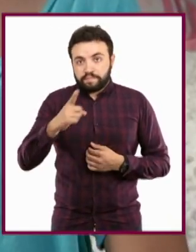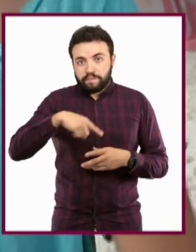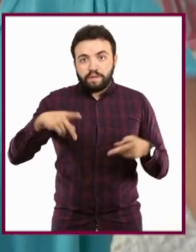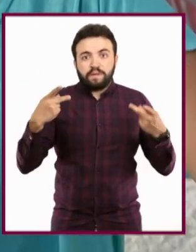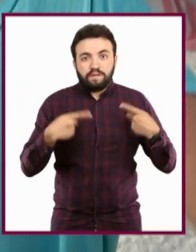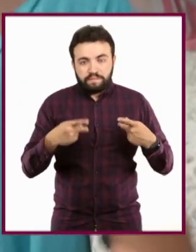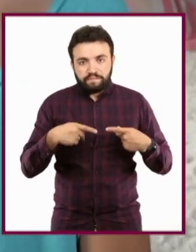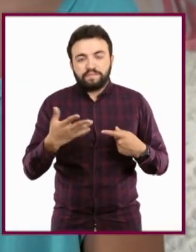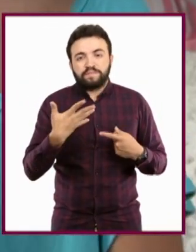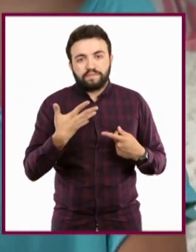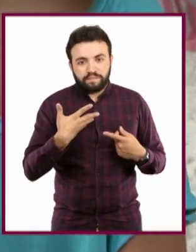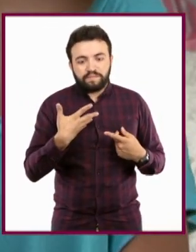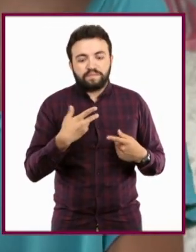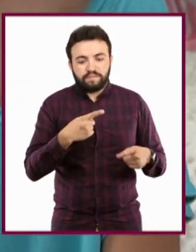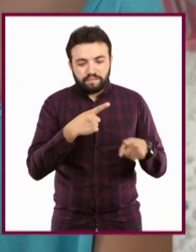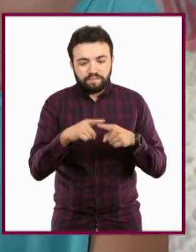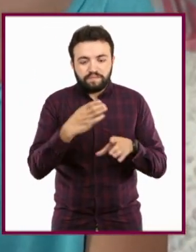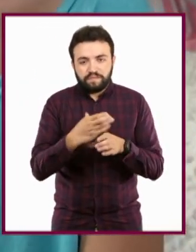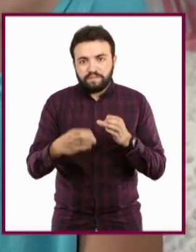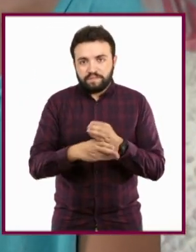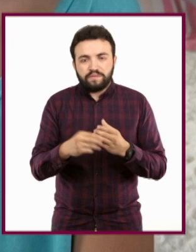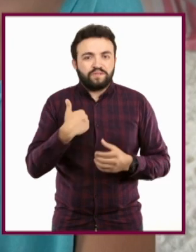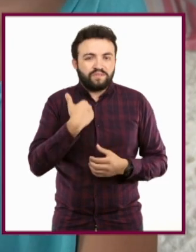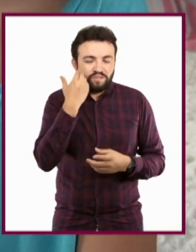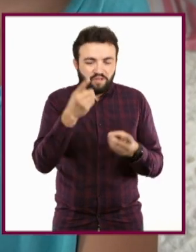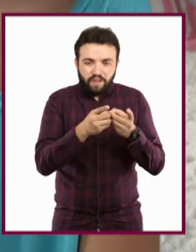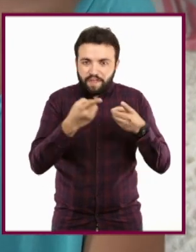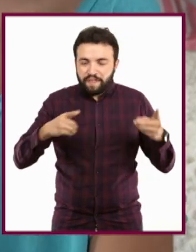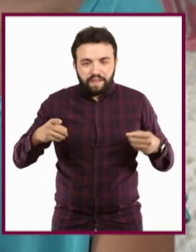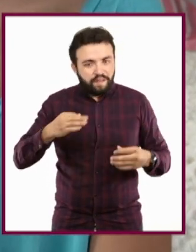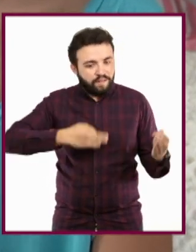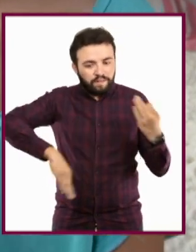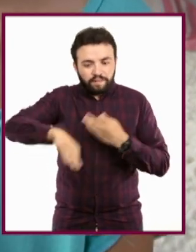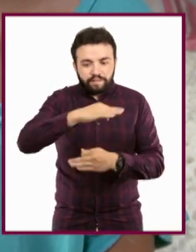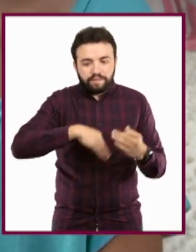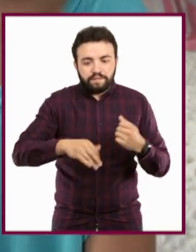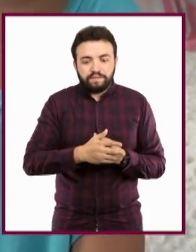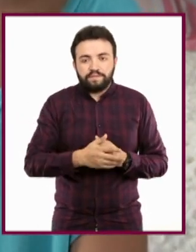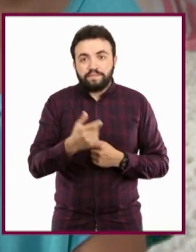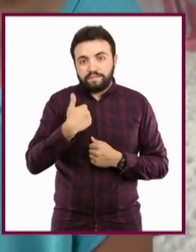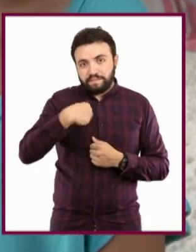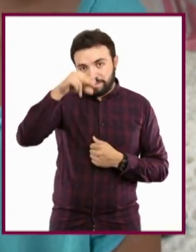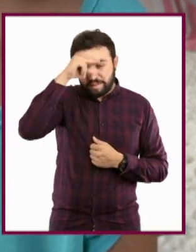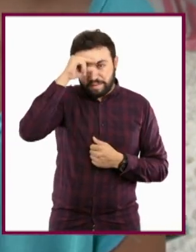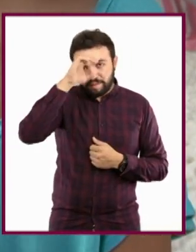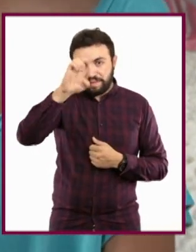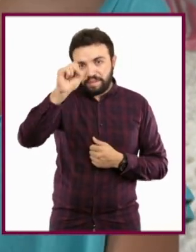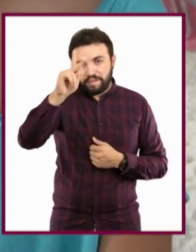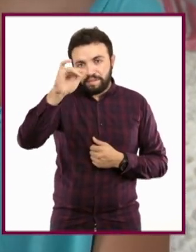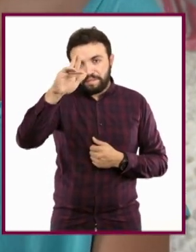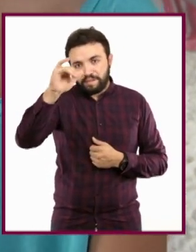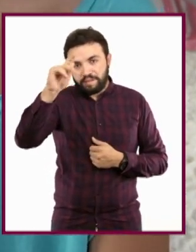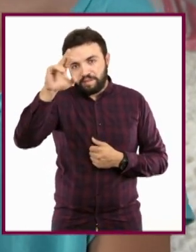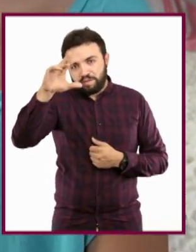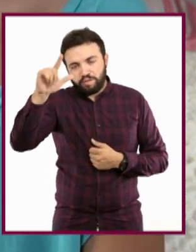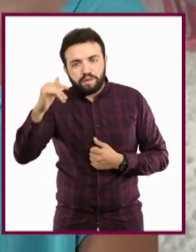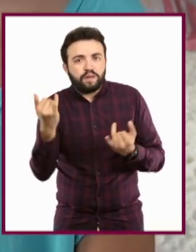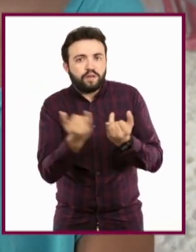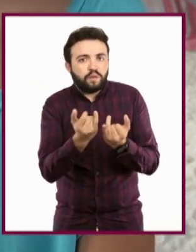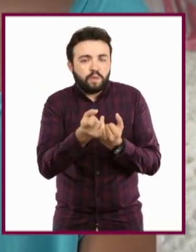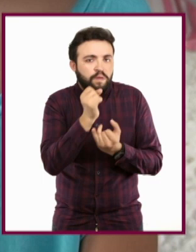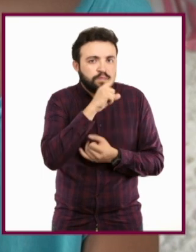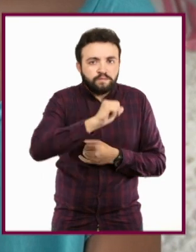Como persona, tengo varias dimensiones, Quiero desarrollarme en todas ellas, incluyendo la dimensión espiritual. que también